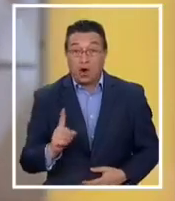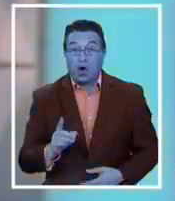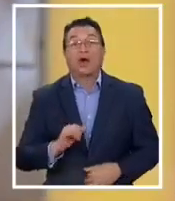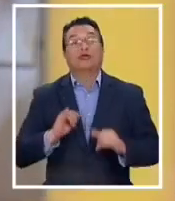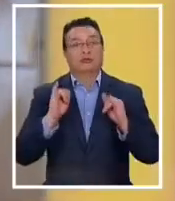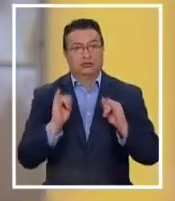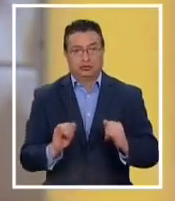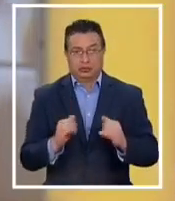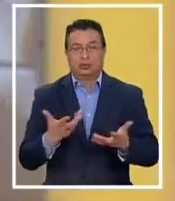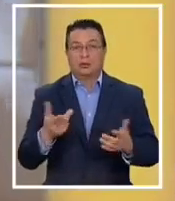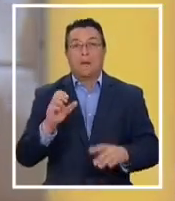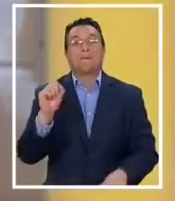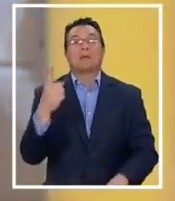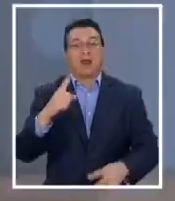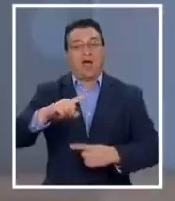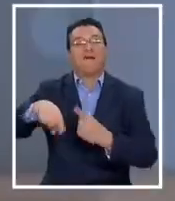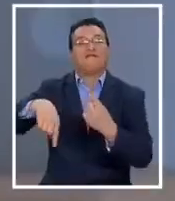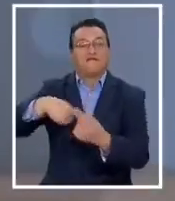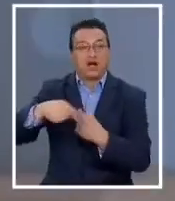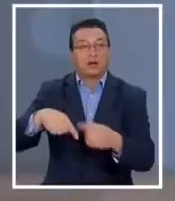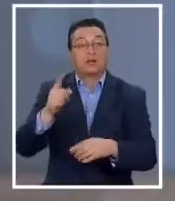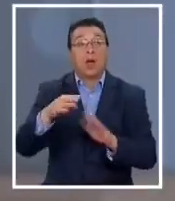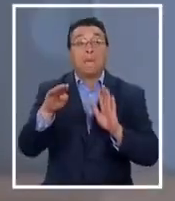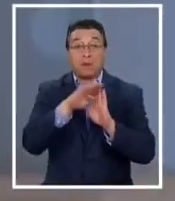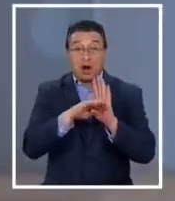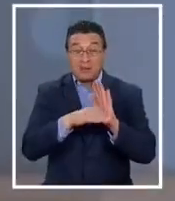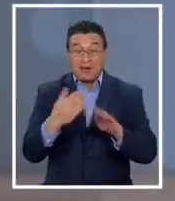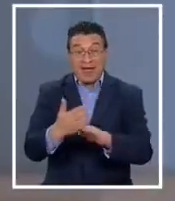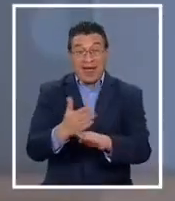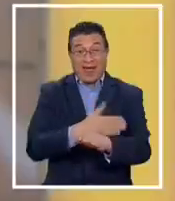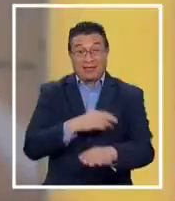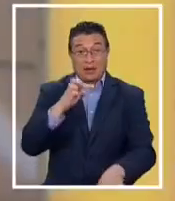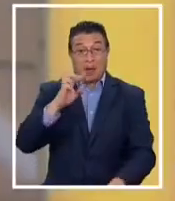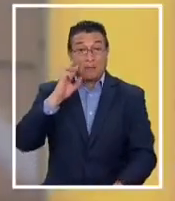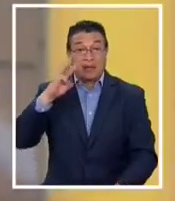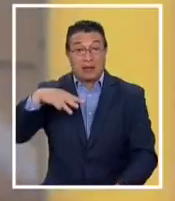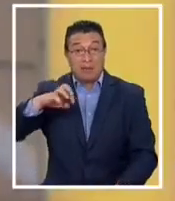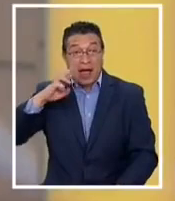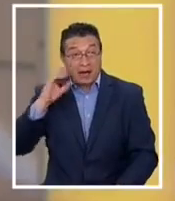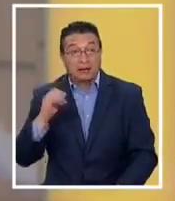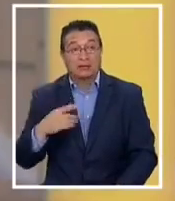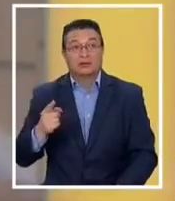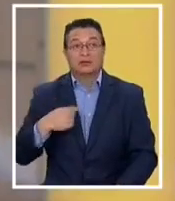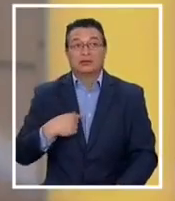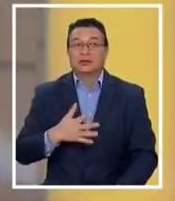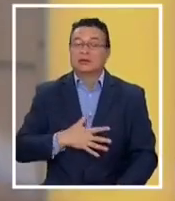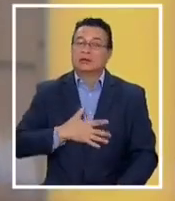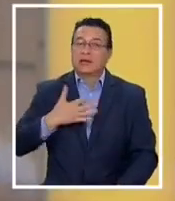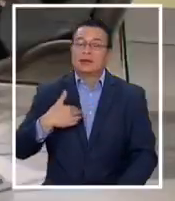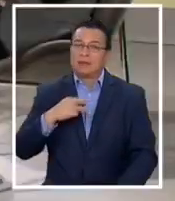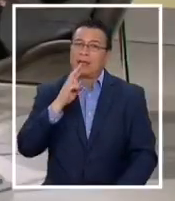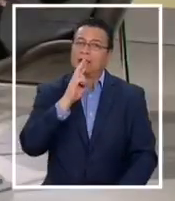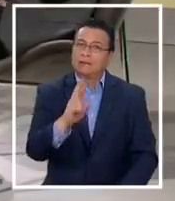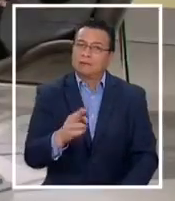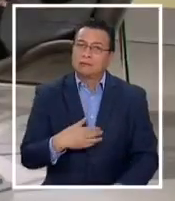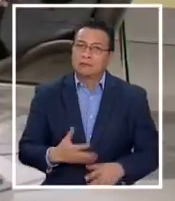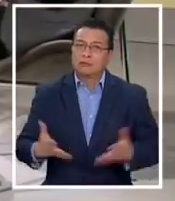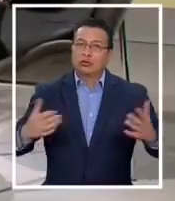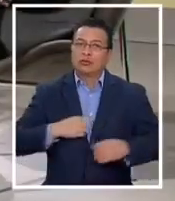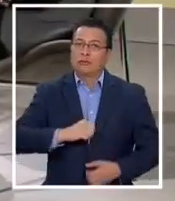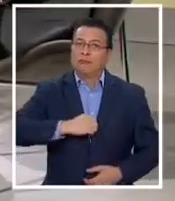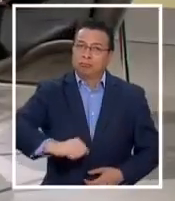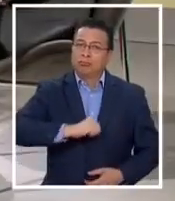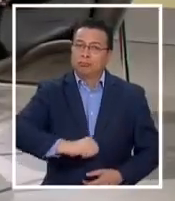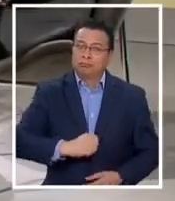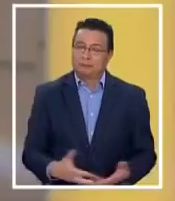efectivamente a primera vuelta y el programa se hace antes de las primarias o después siento que no me dejan contestar adelante perdón al